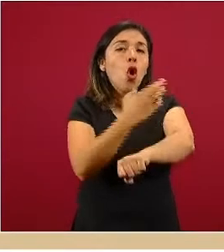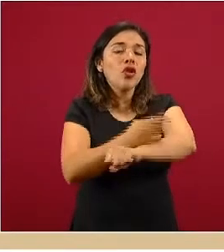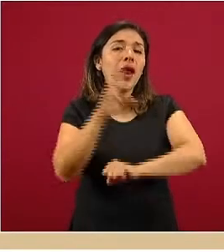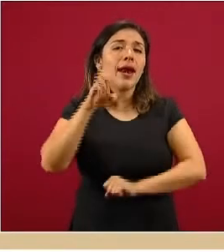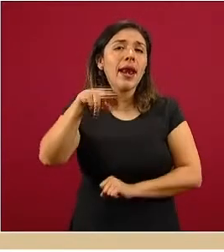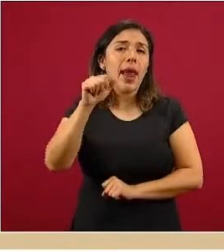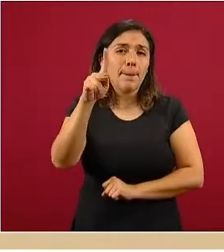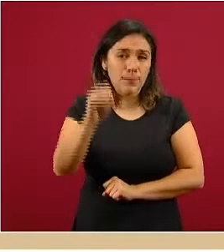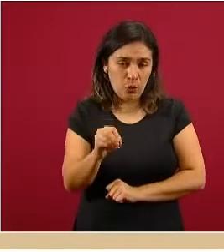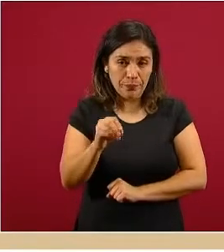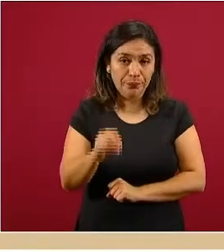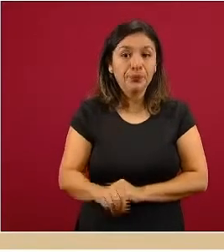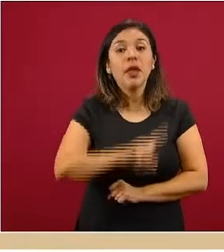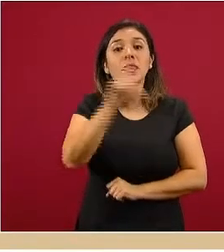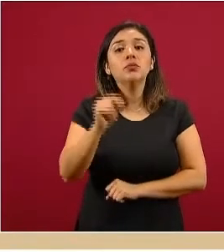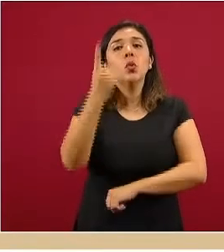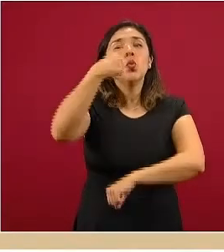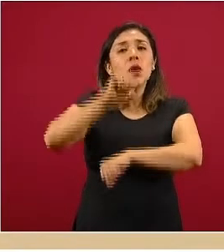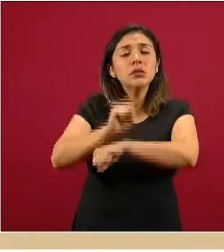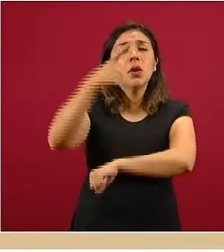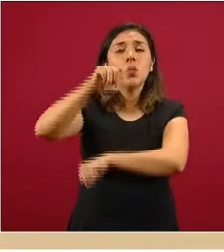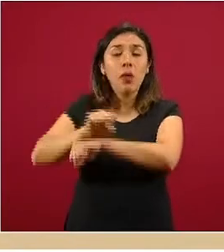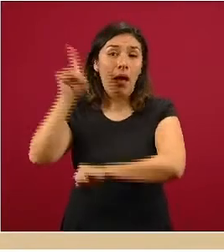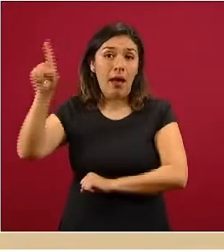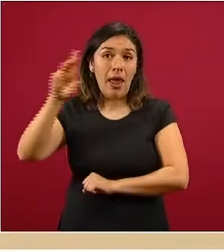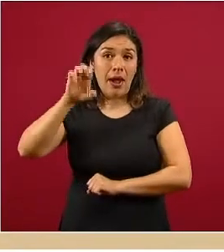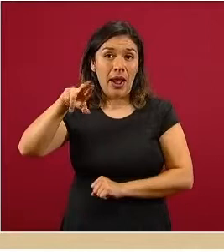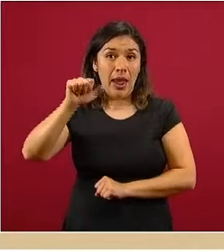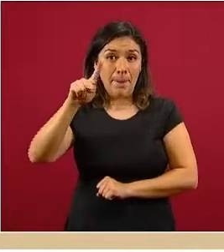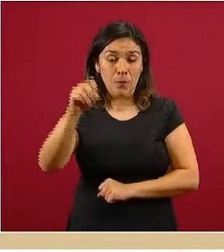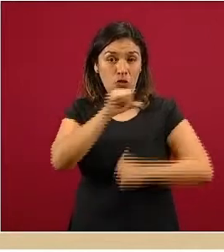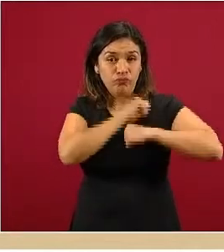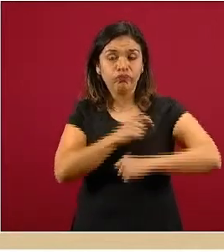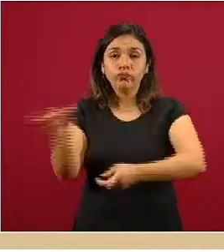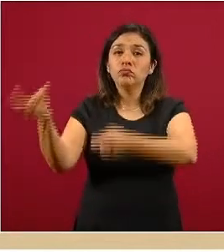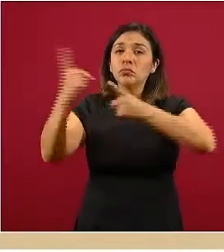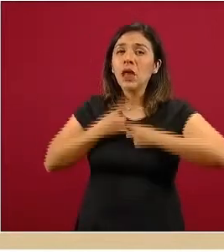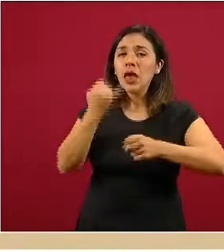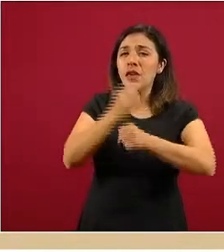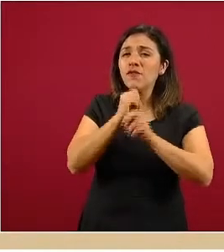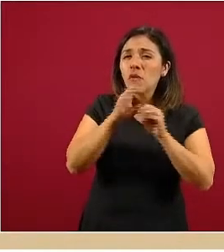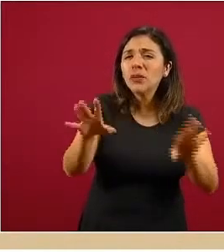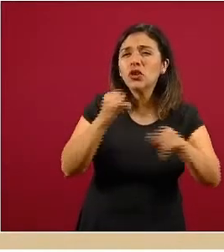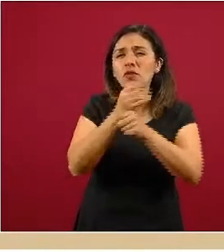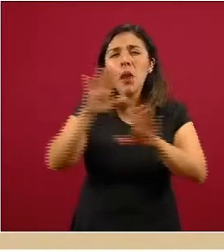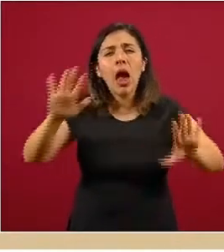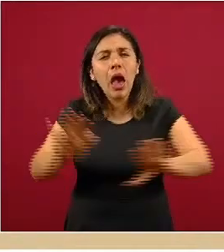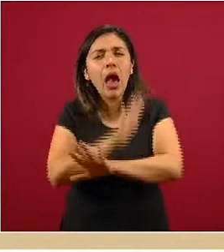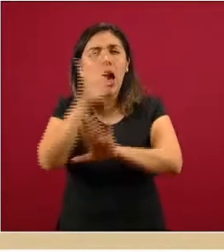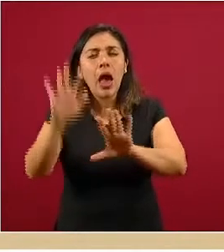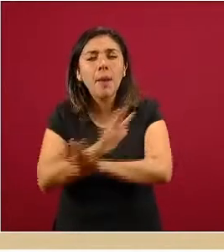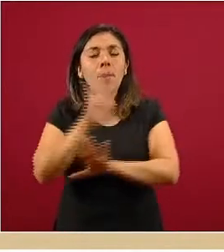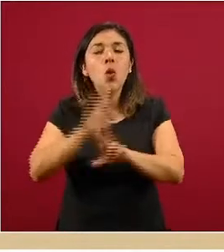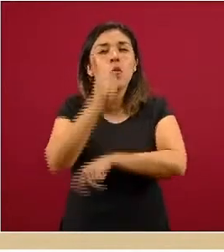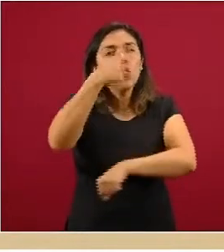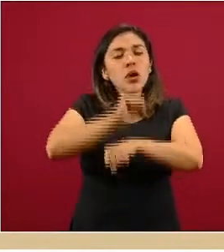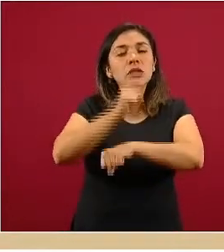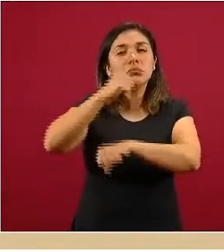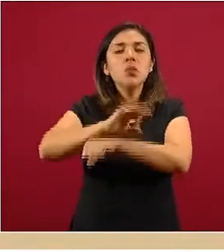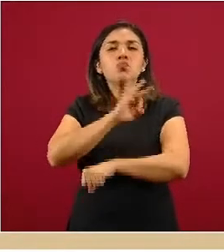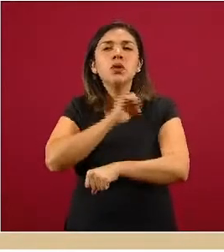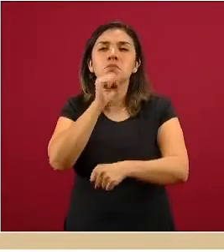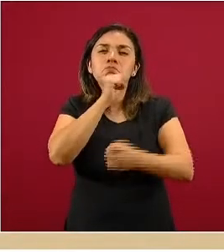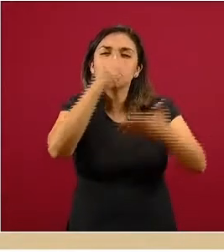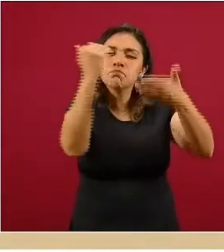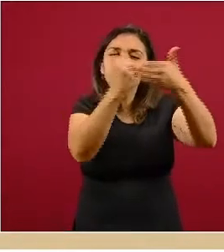estamos interesados, si nos gustaría estar interesados, pero en este momento, dado todo este proceso de verificación y codificación, que